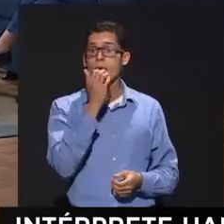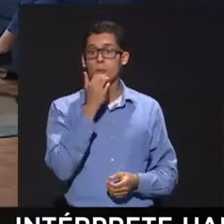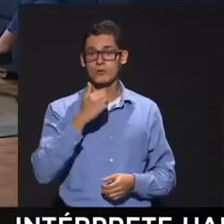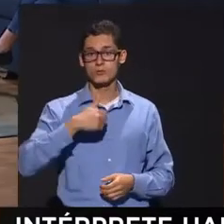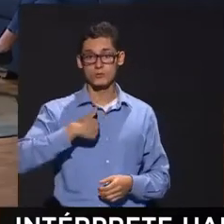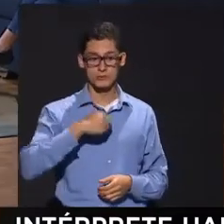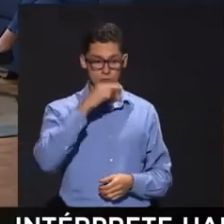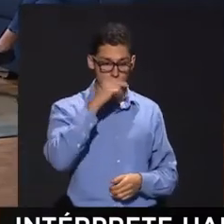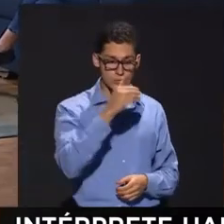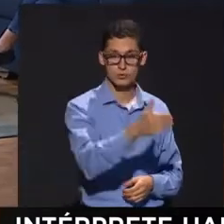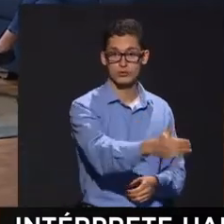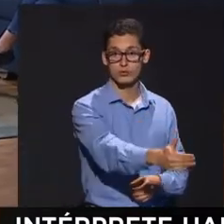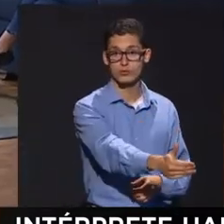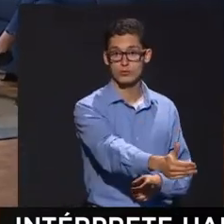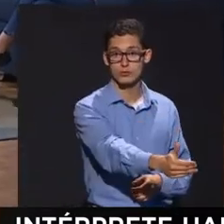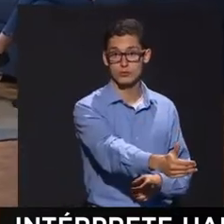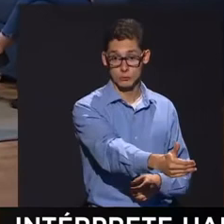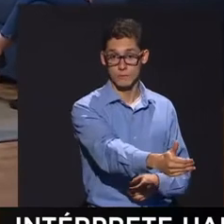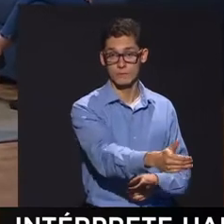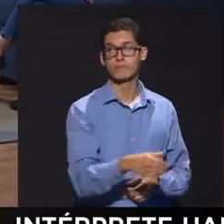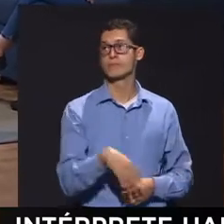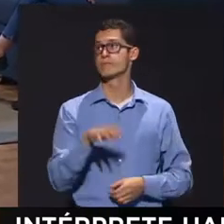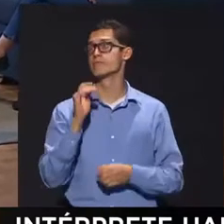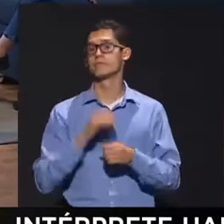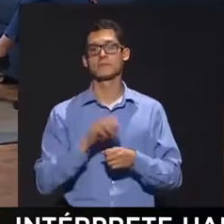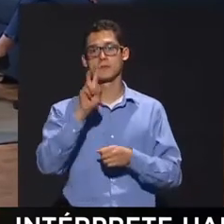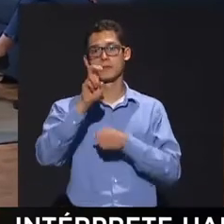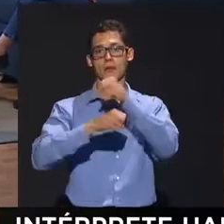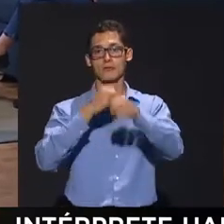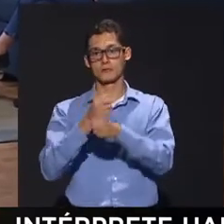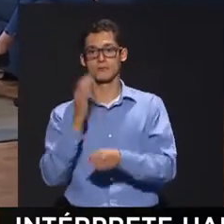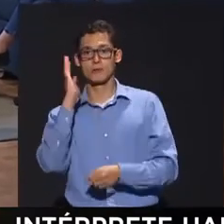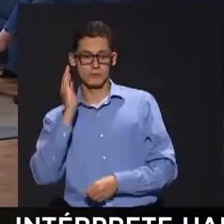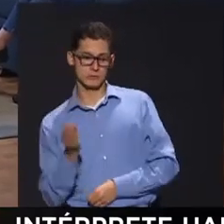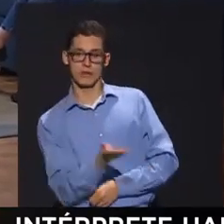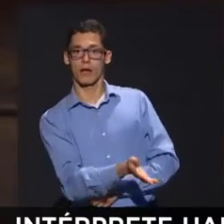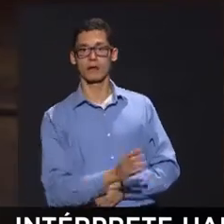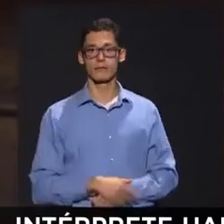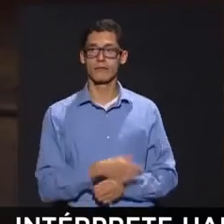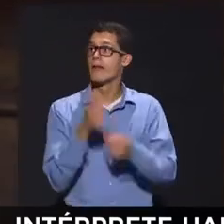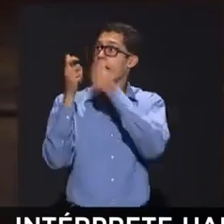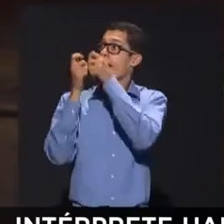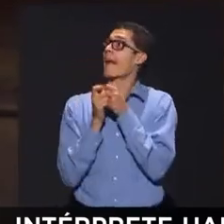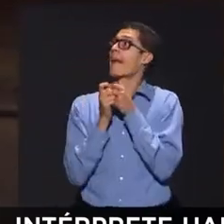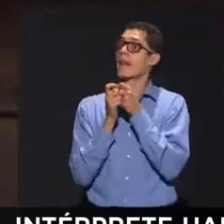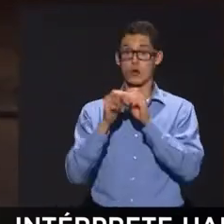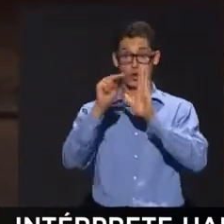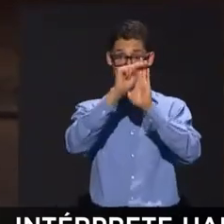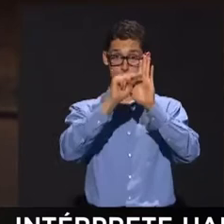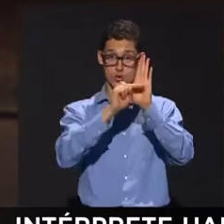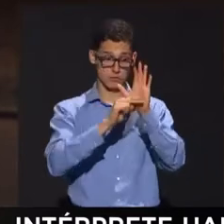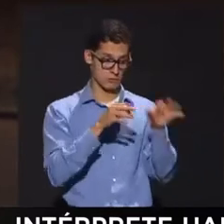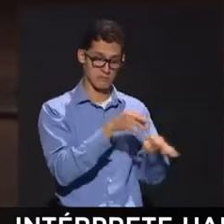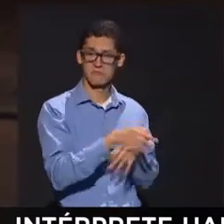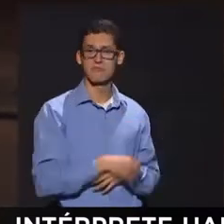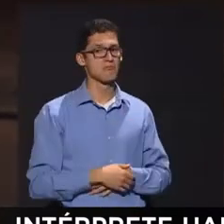del celular, pero resulta que le entregaron el celular al niño a los 7 años, 5 años, sin ningún tipo de normas, sin ningún